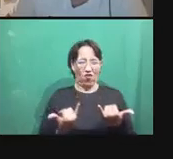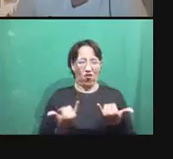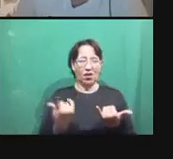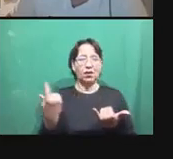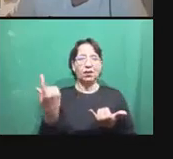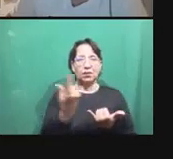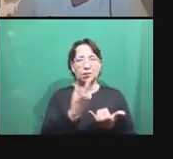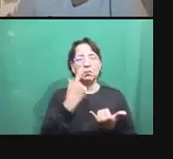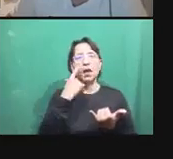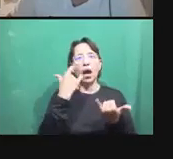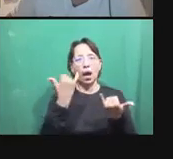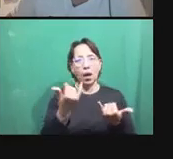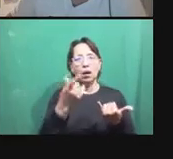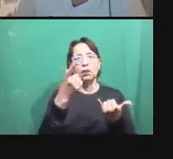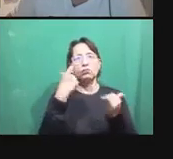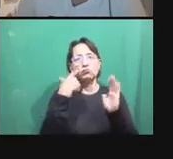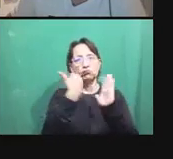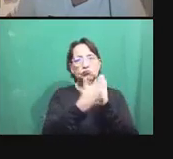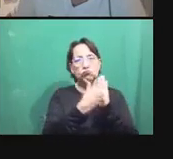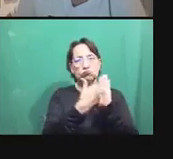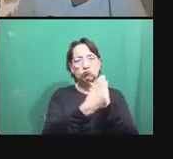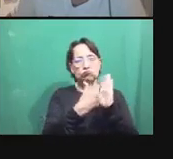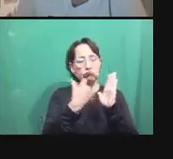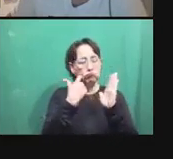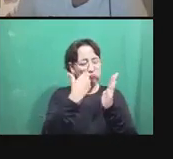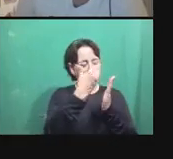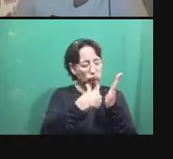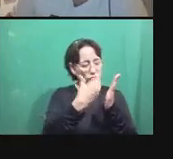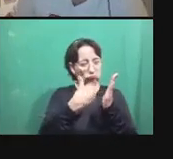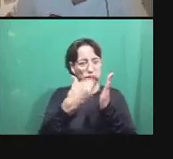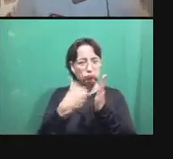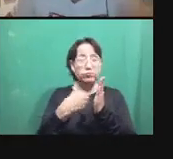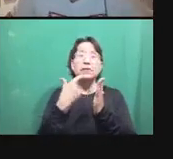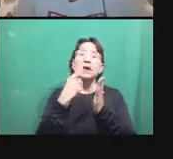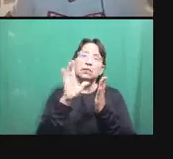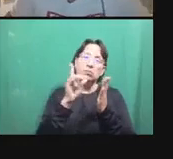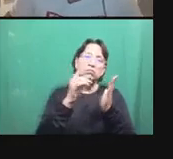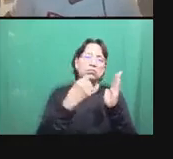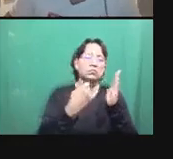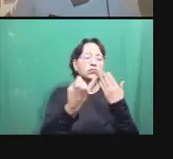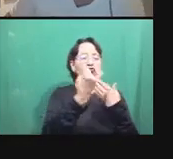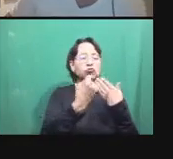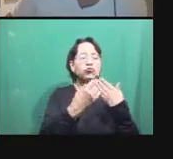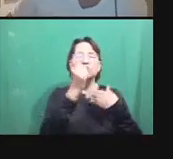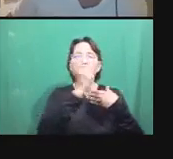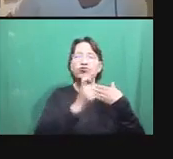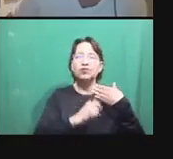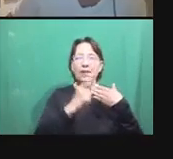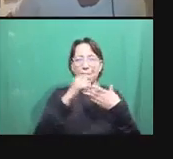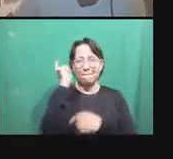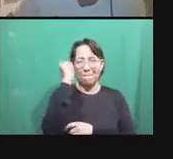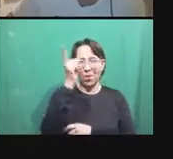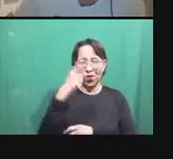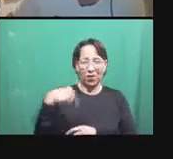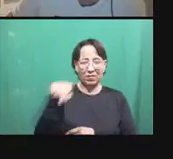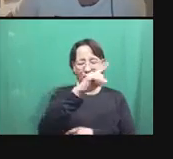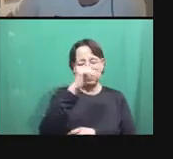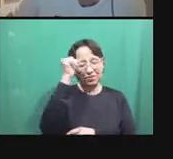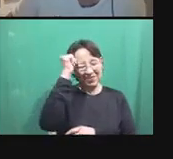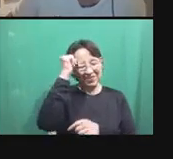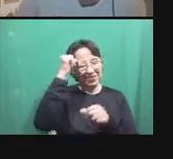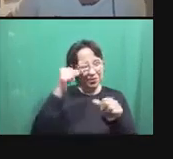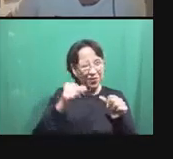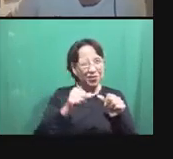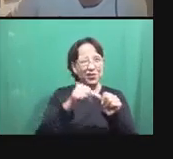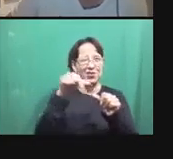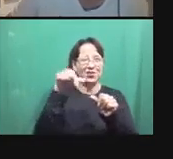puede documentar a través de estas generaciones. El graffiti político, como ya hemos mencionado, ha acompañado la memoria colectiva de Colombia por cientos de